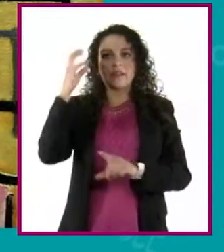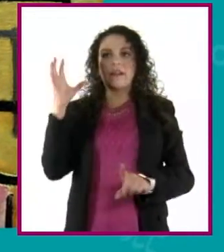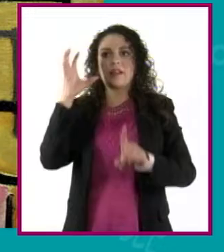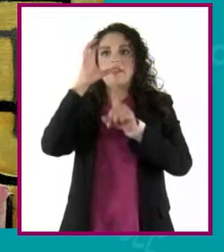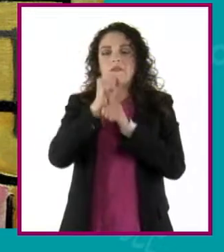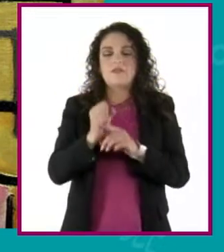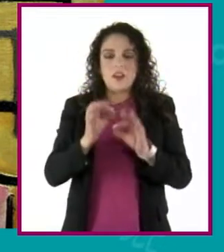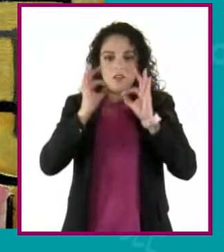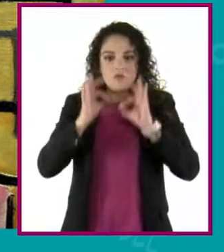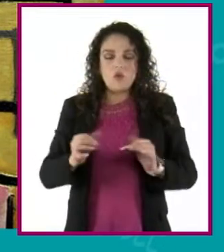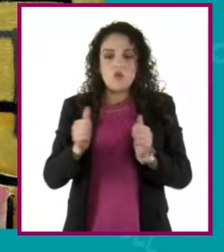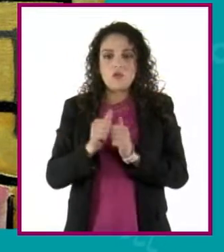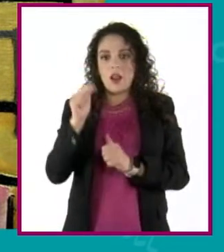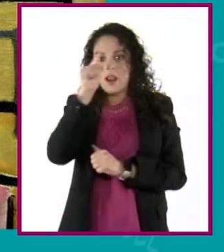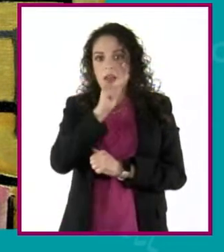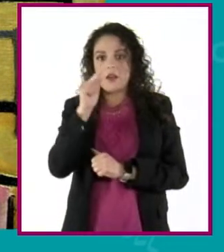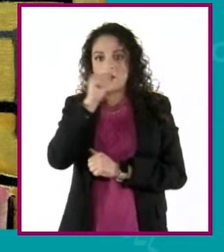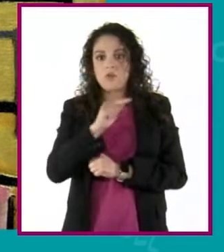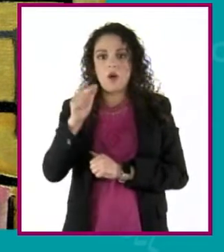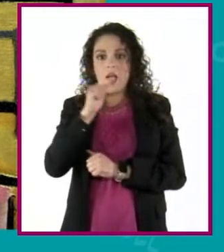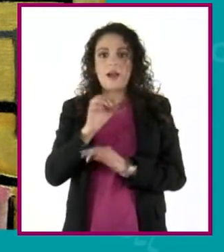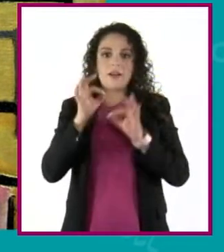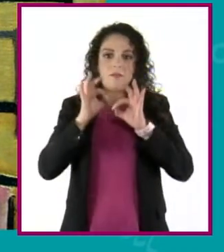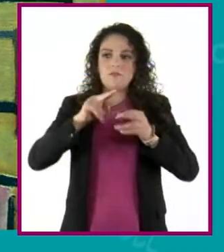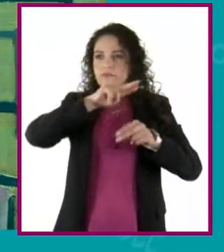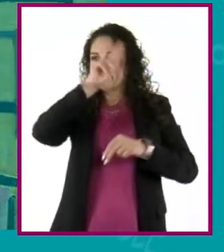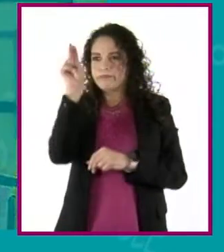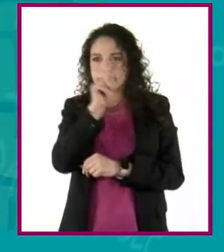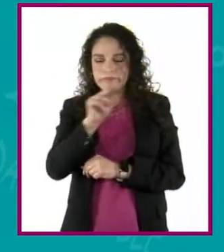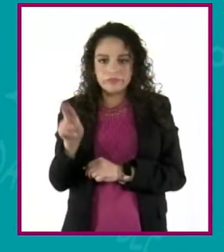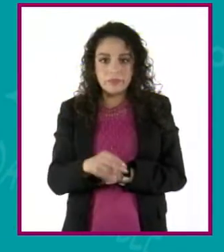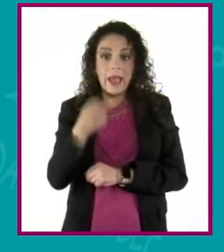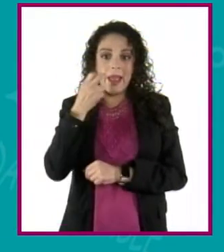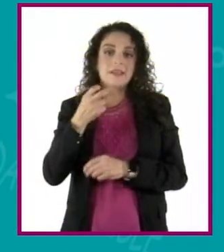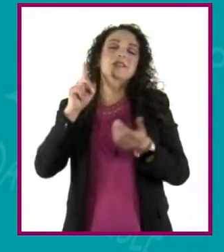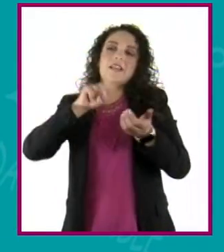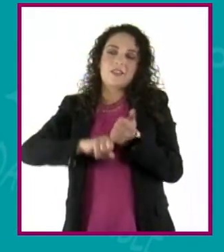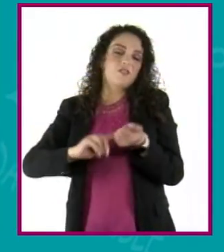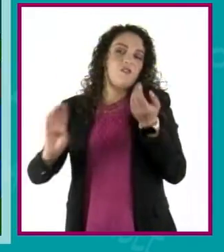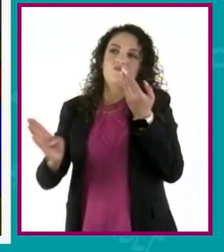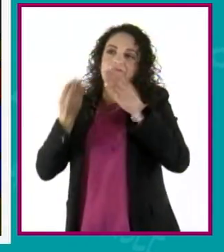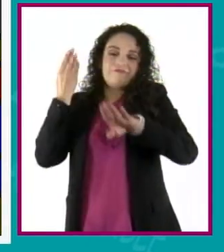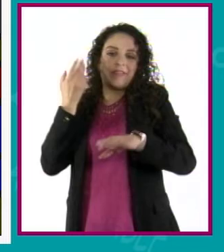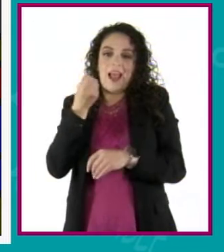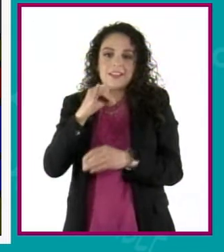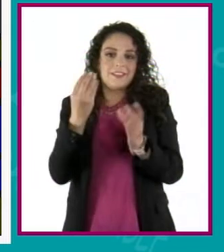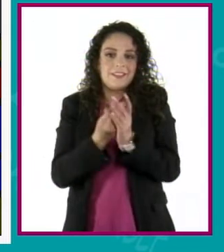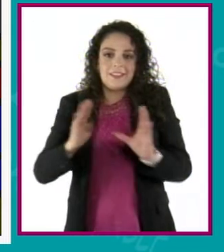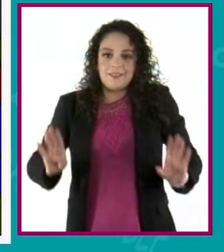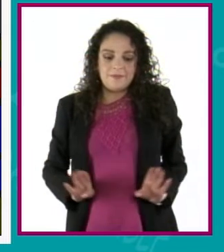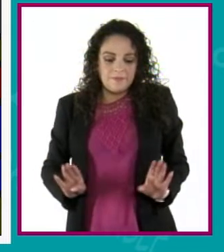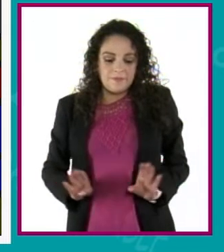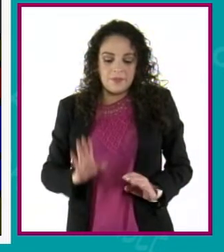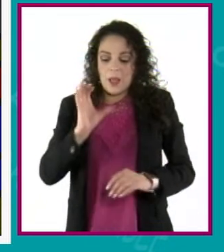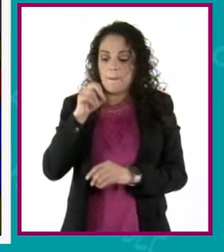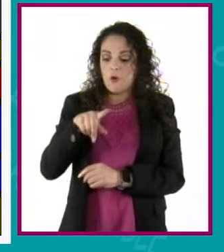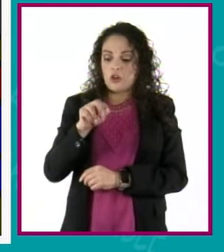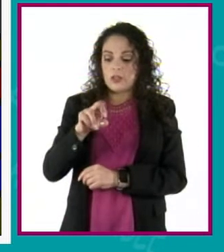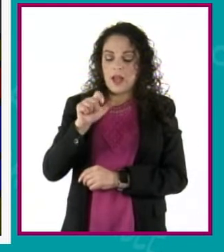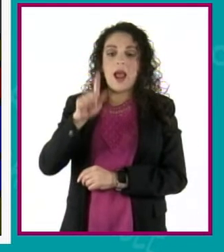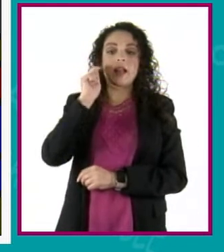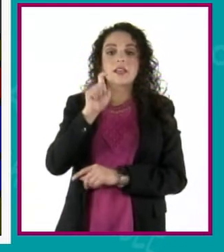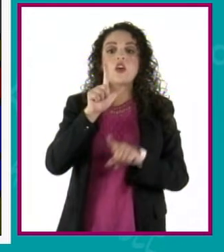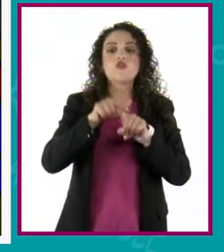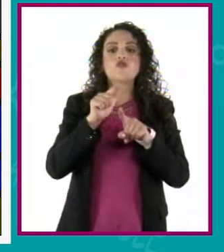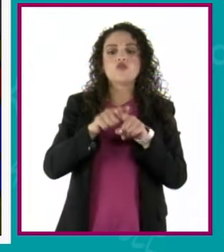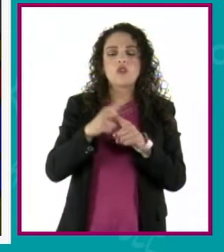a través de un lenguaje plástico objetivo y, como consecuencia, universal. Mondrian proponía una paleta de colores primarios